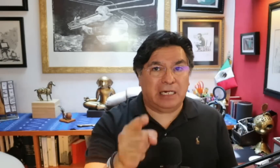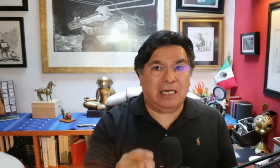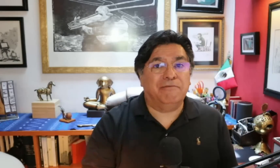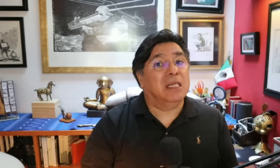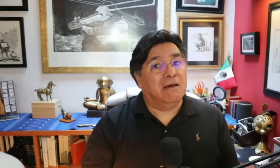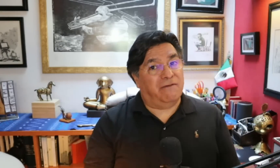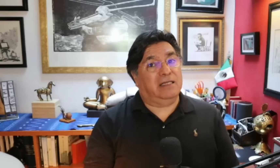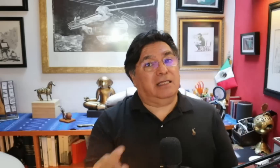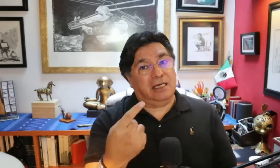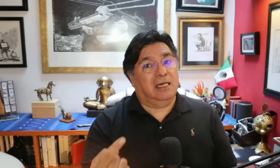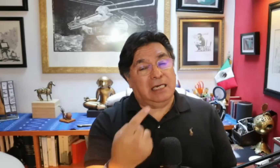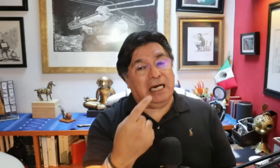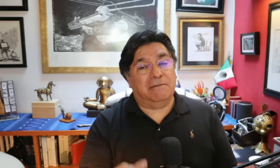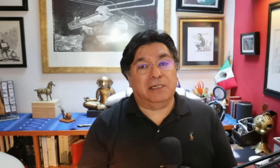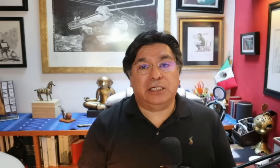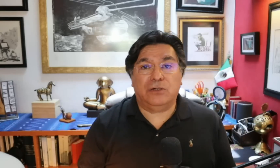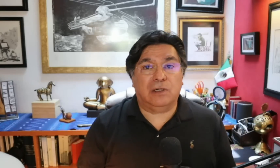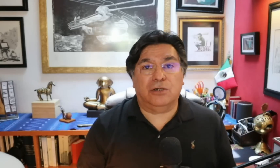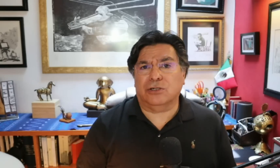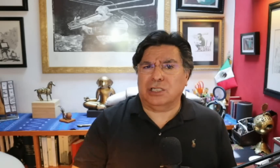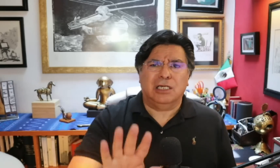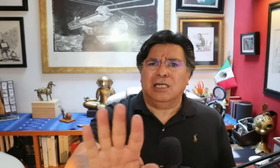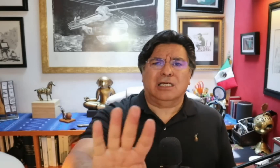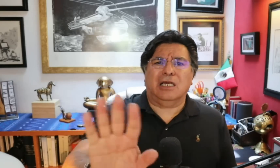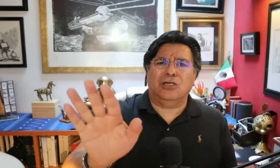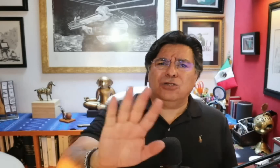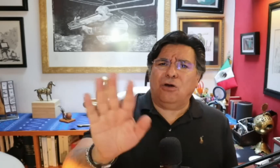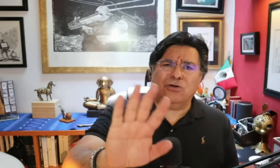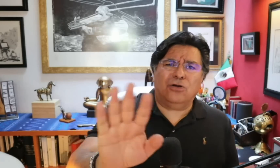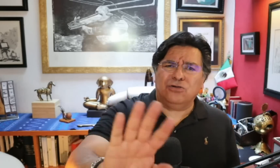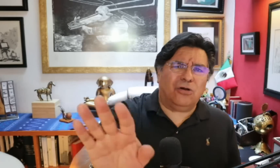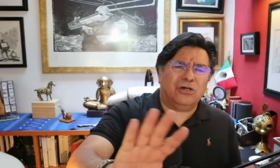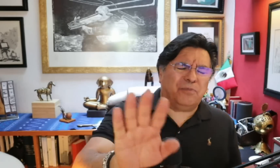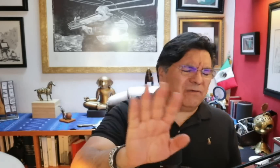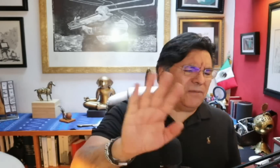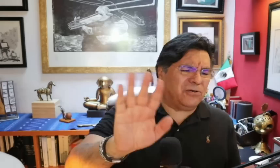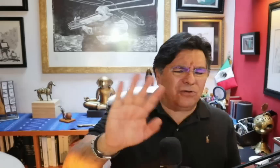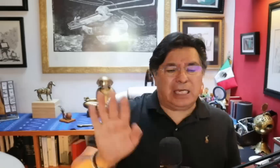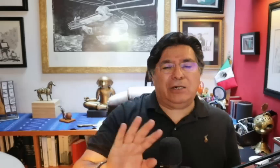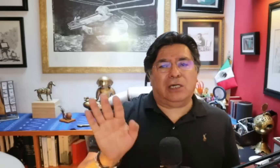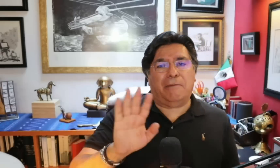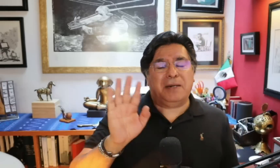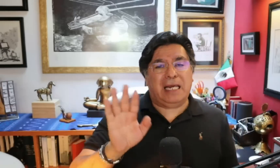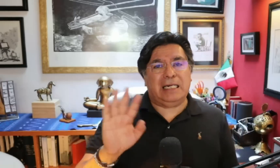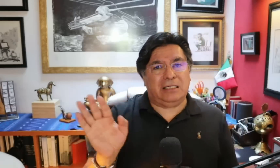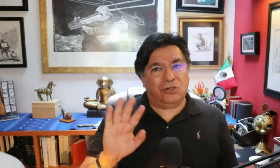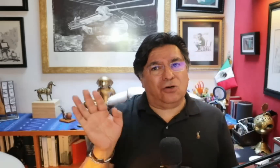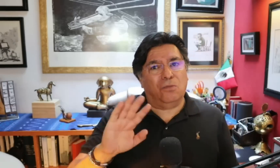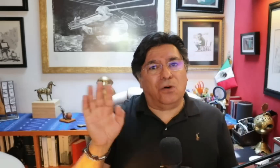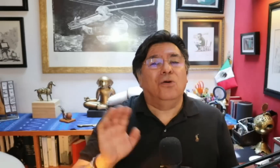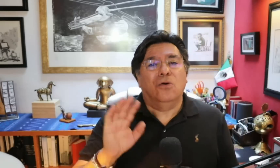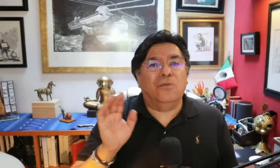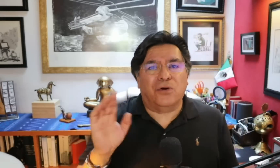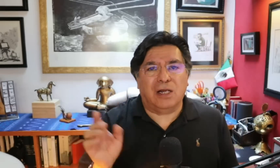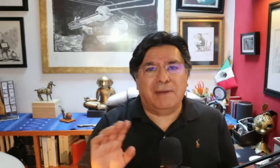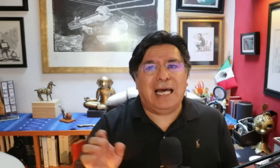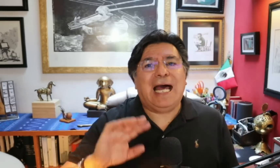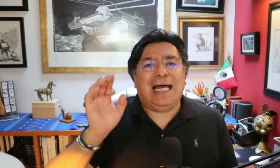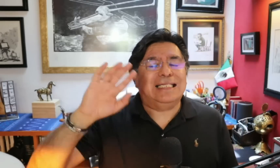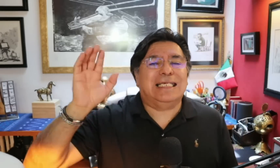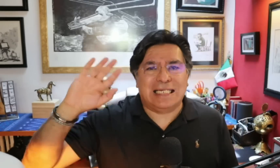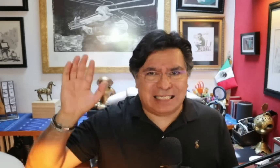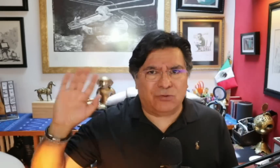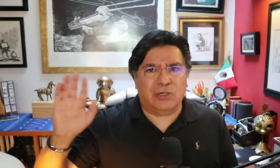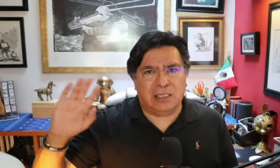de soberanía frente al vecino del norte. Que no, por favor, no quiero que vean esto como un